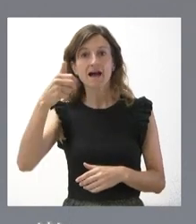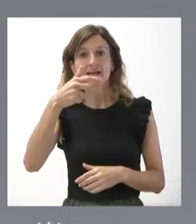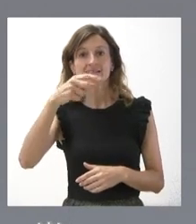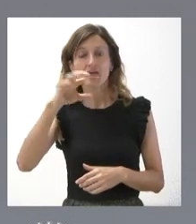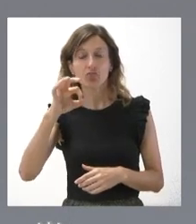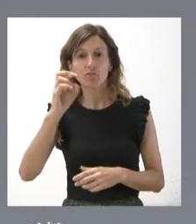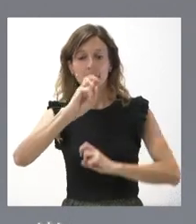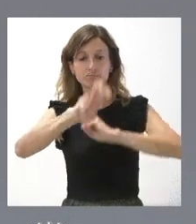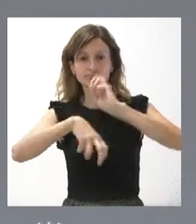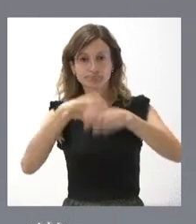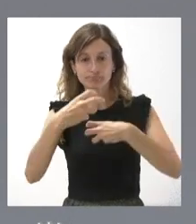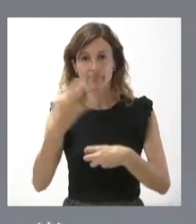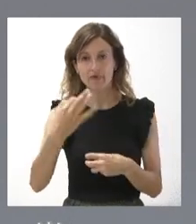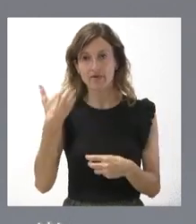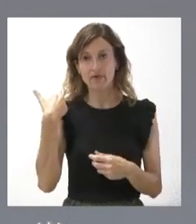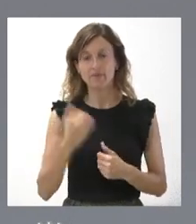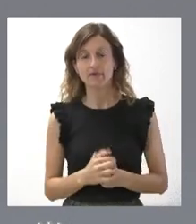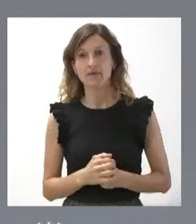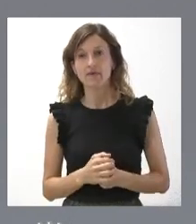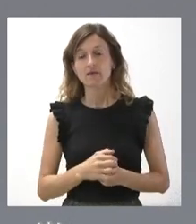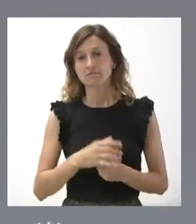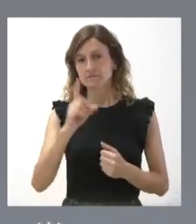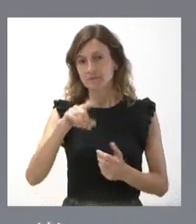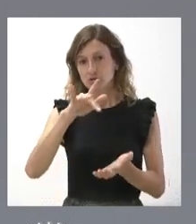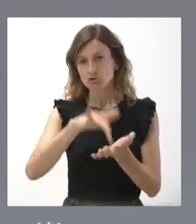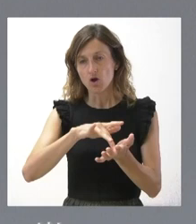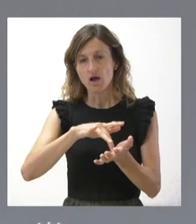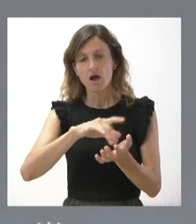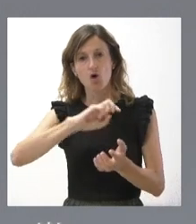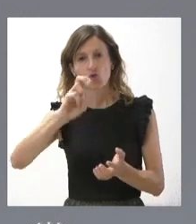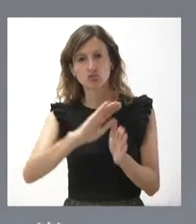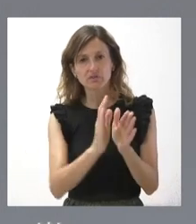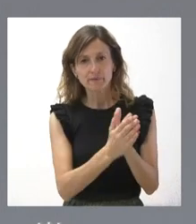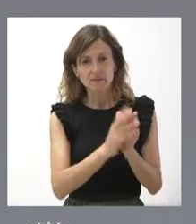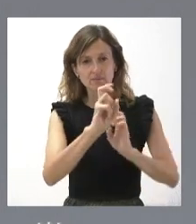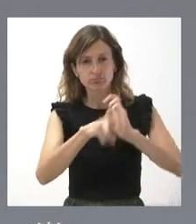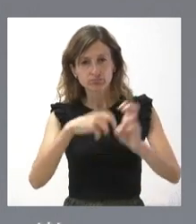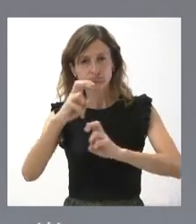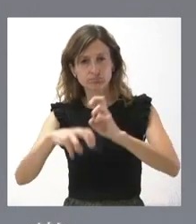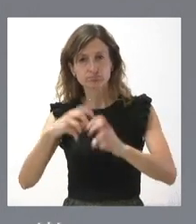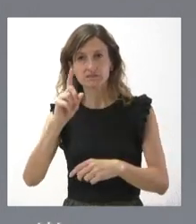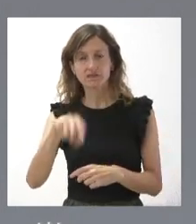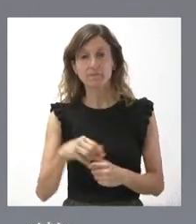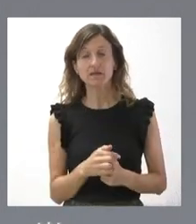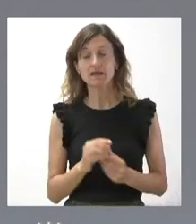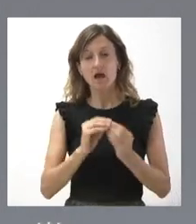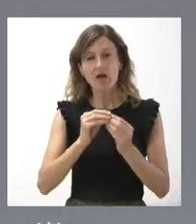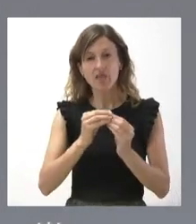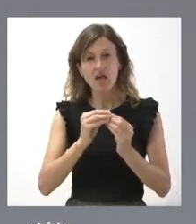que rehacerle. Nos ha pasado eso con muchísimos expedientes, y rehacer un expediente